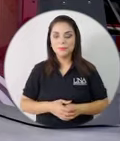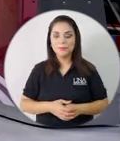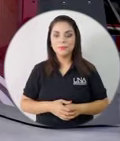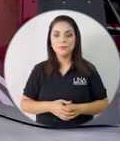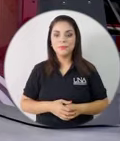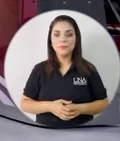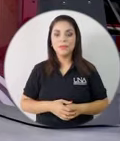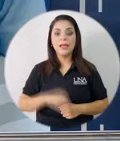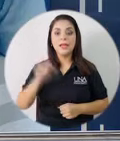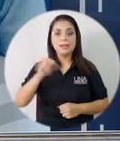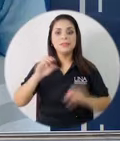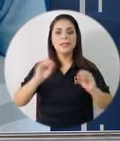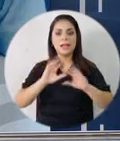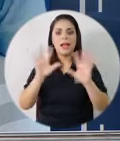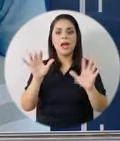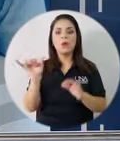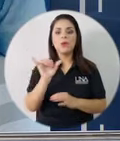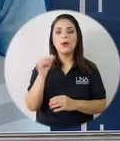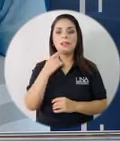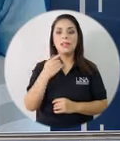Claro, como decía Pablo,